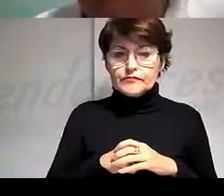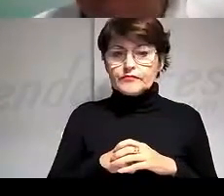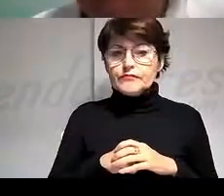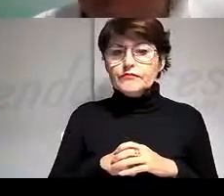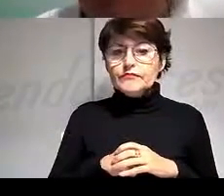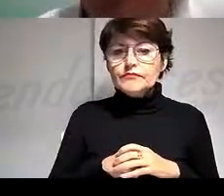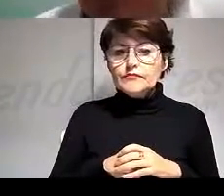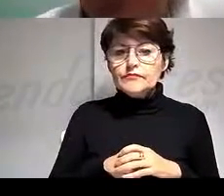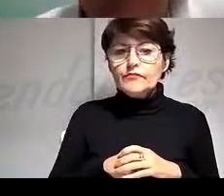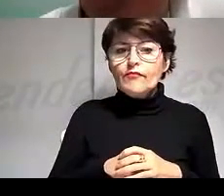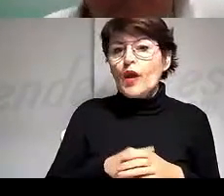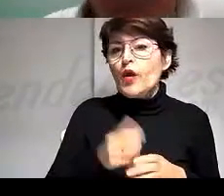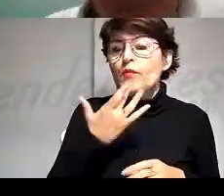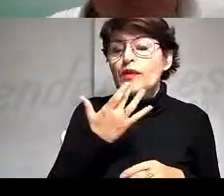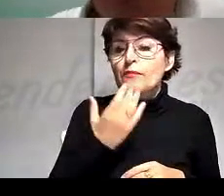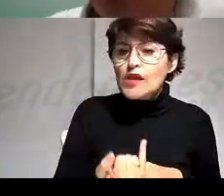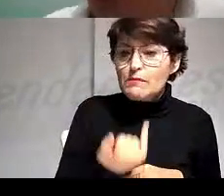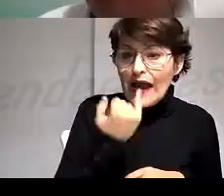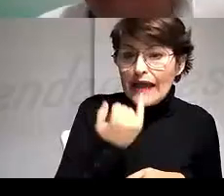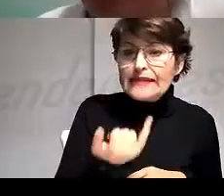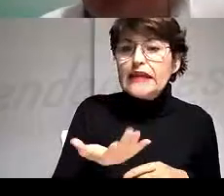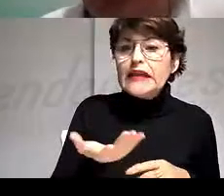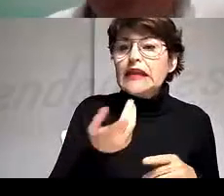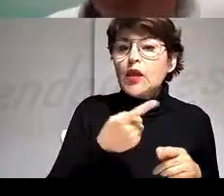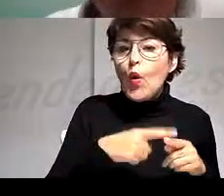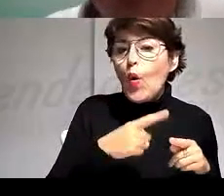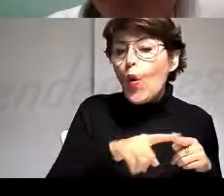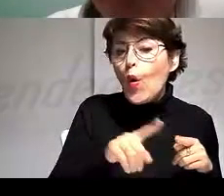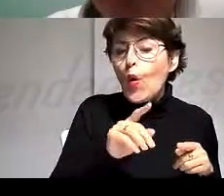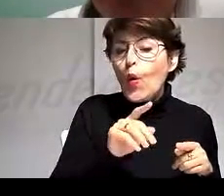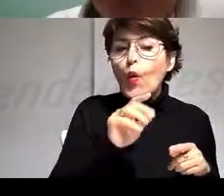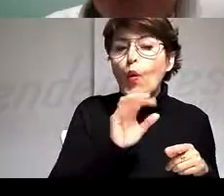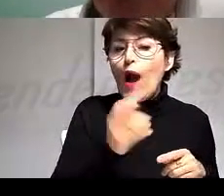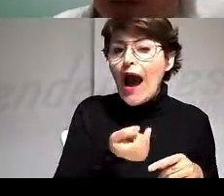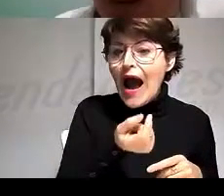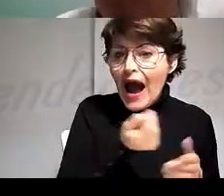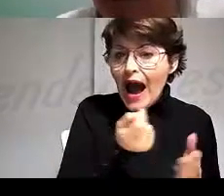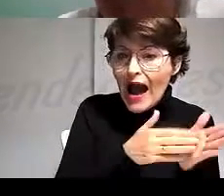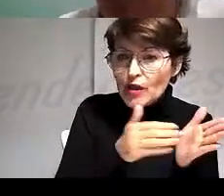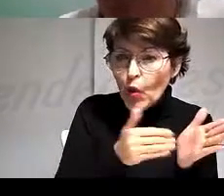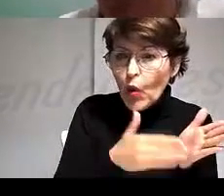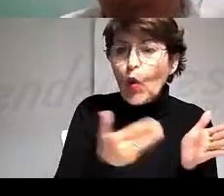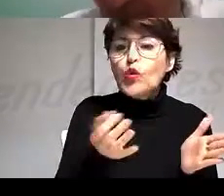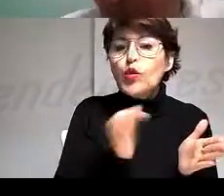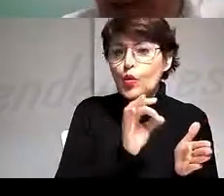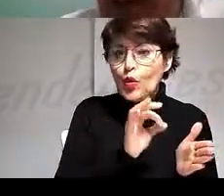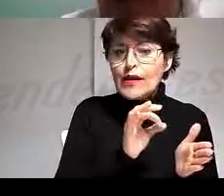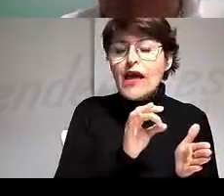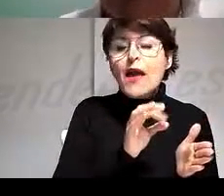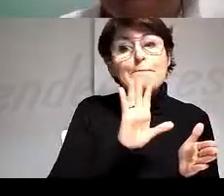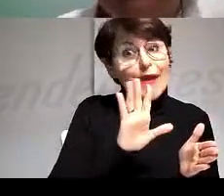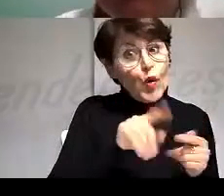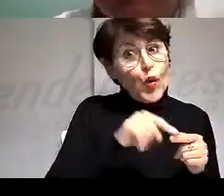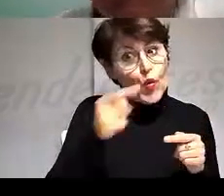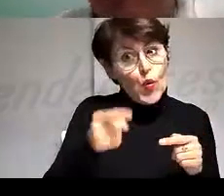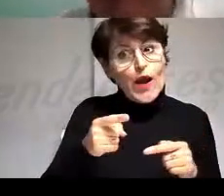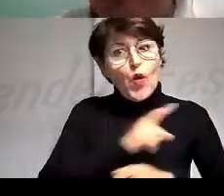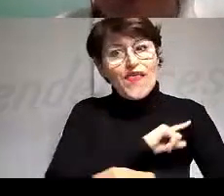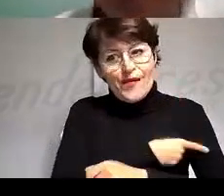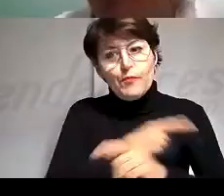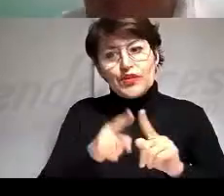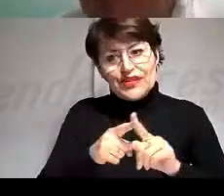comer una pasta, un plato de pasta, por ejemplo, un plato de arroz, pero siempre que el esfuerzo sea mantenido y que